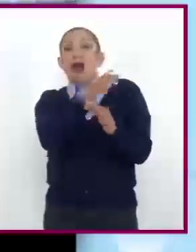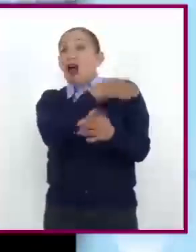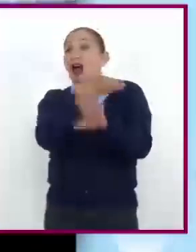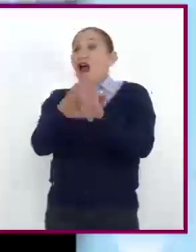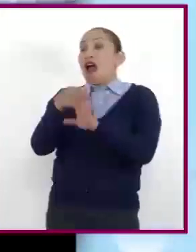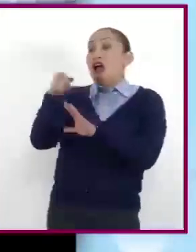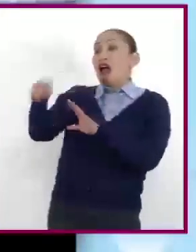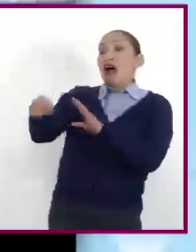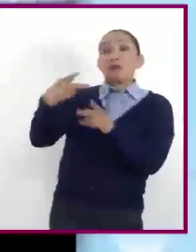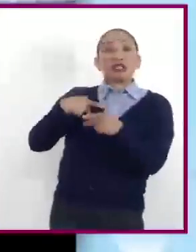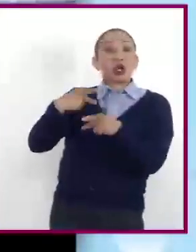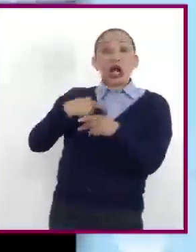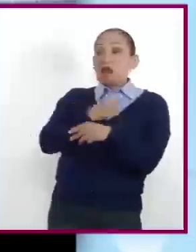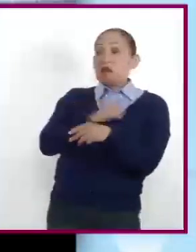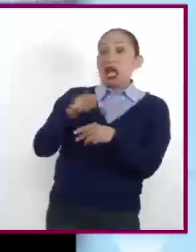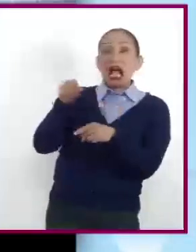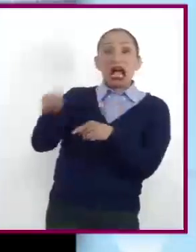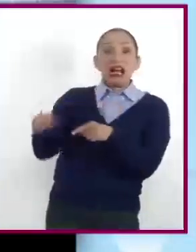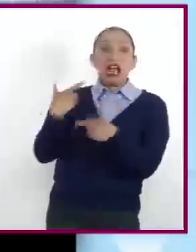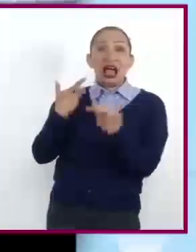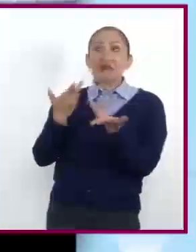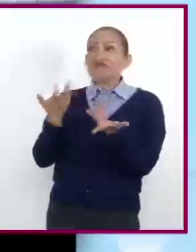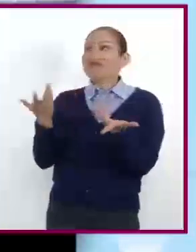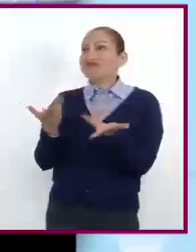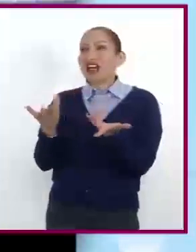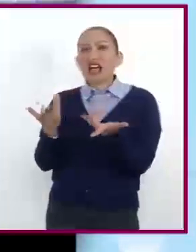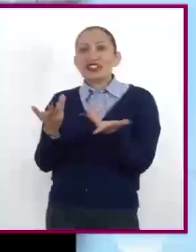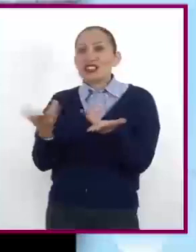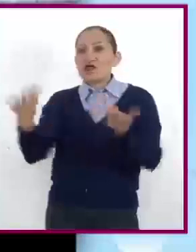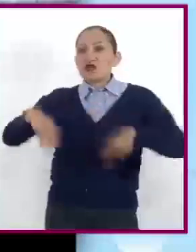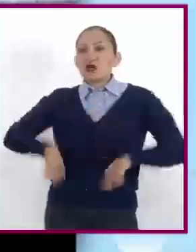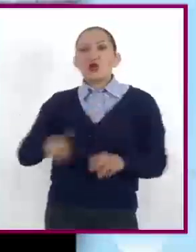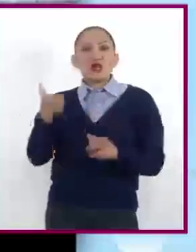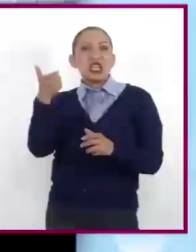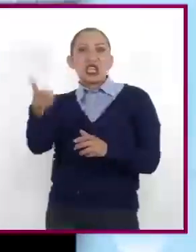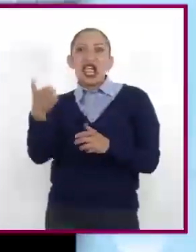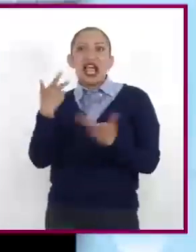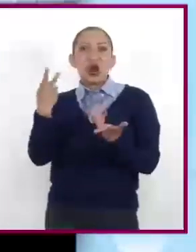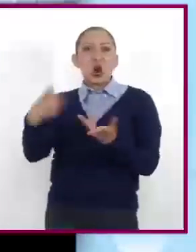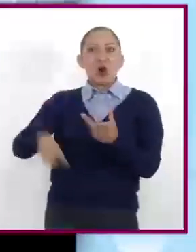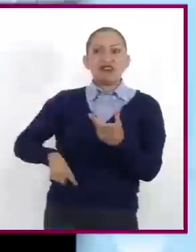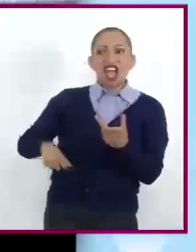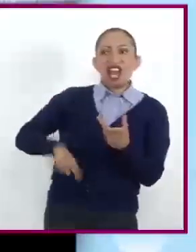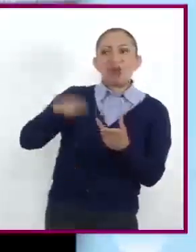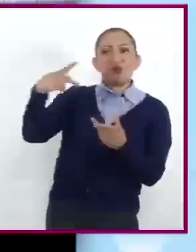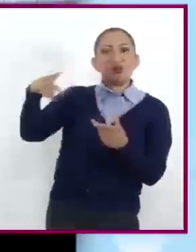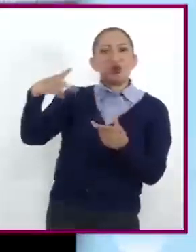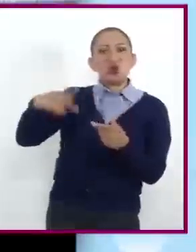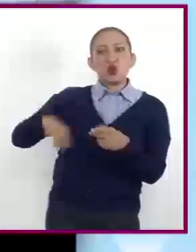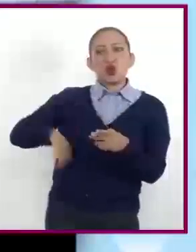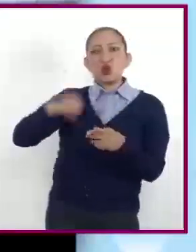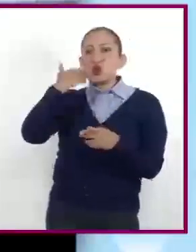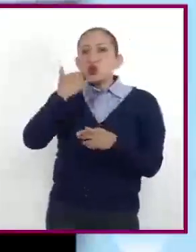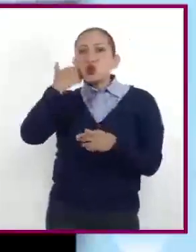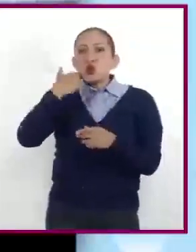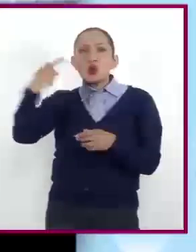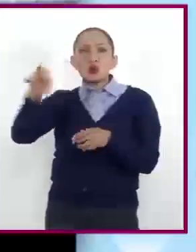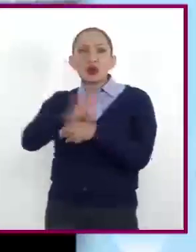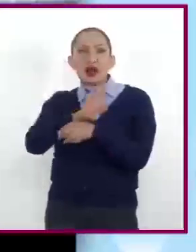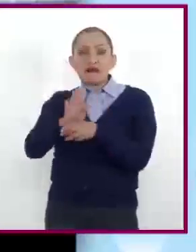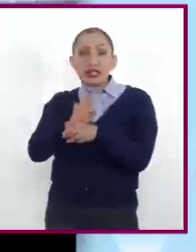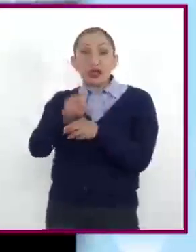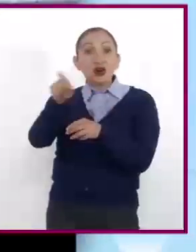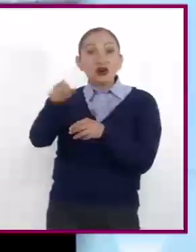acusando a determinado funcionario de que está desviando recursos del erario para sus propios